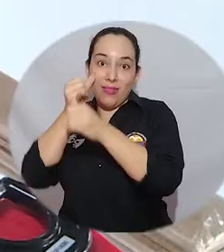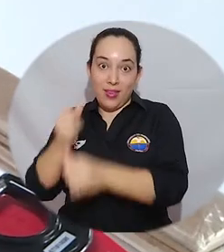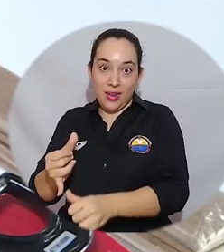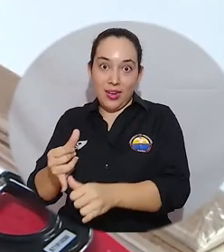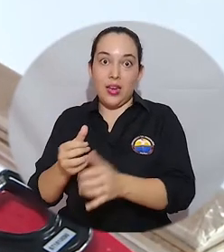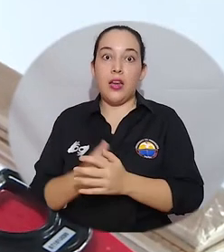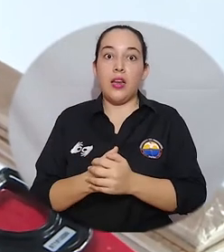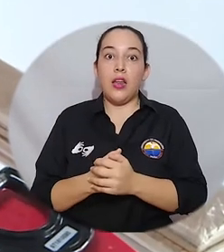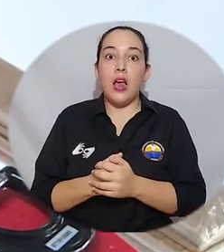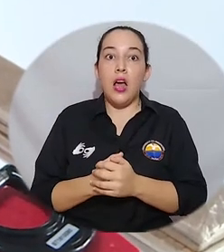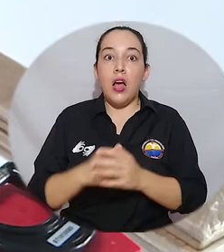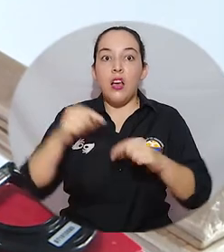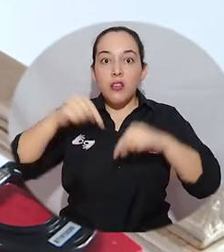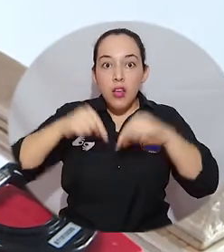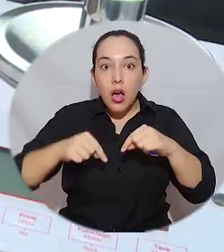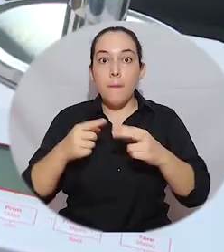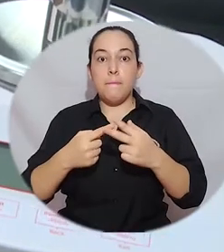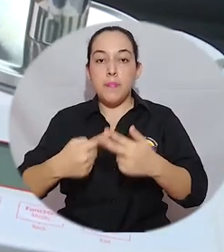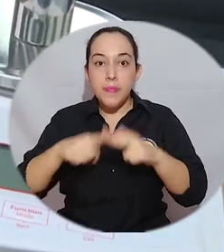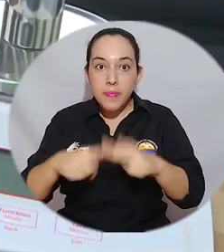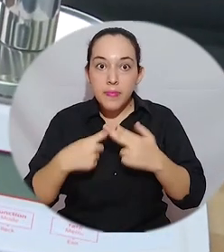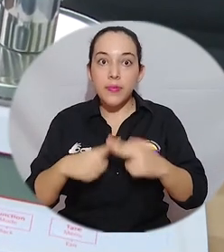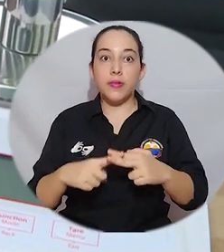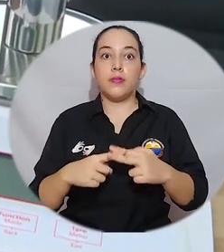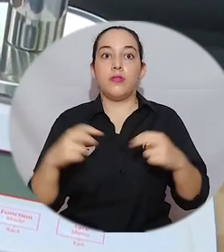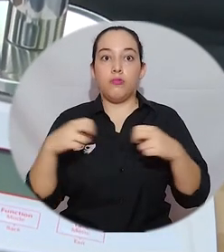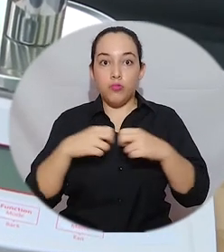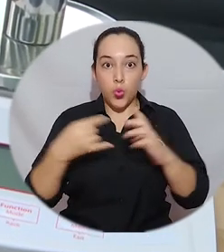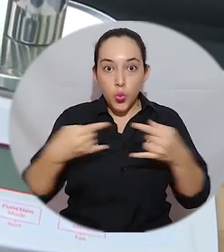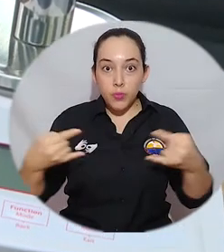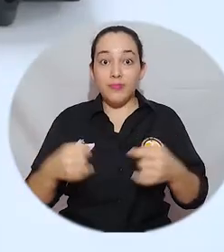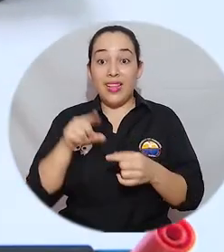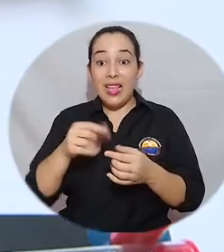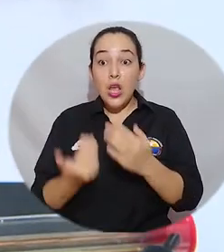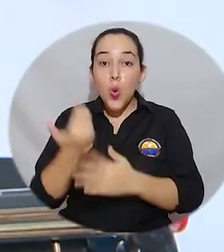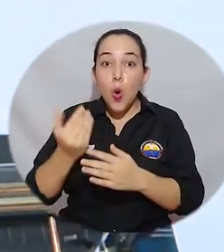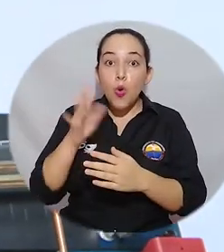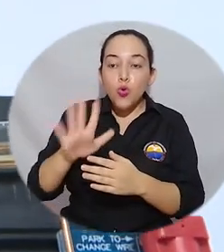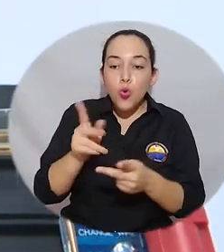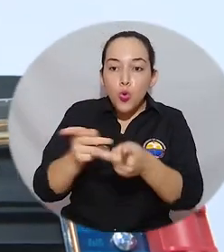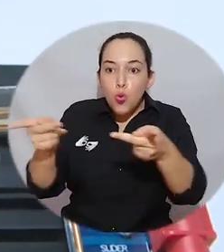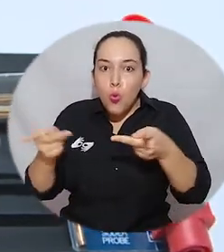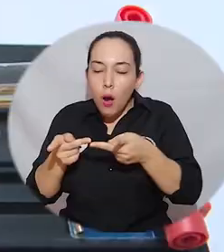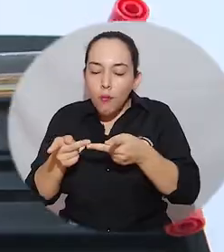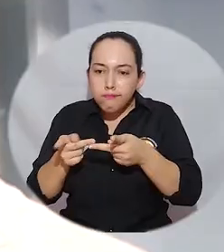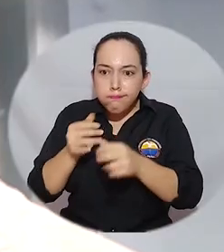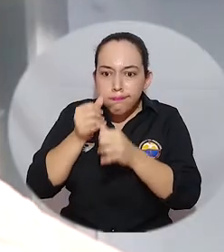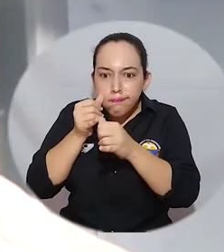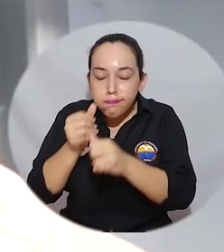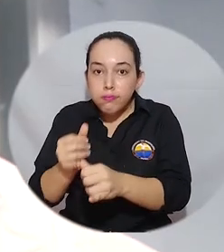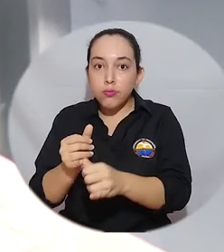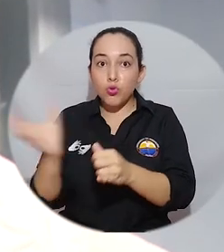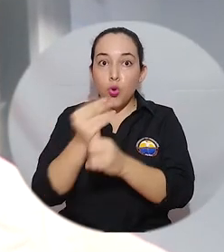biofísica. Se van a beneficiar los estudiantes de la Facultad de Ingeniería, lo que es mecánica, electricidad y magnetismo, calor y onda.